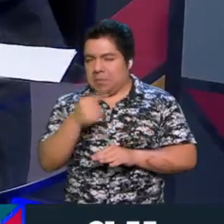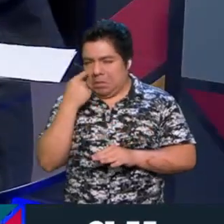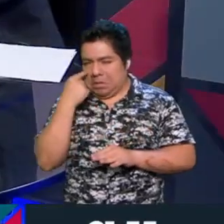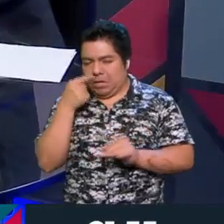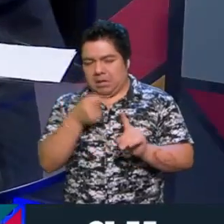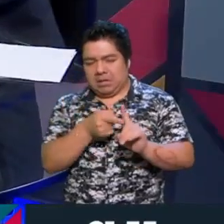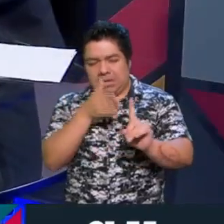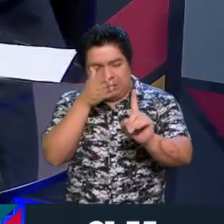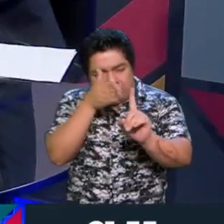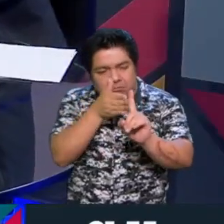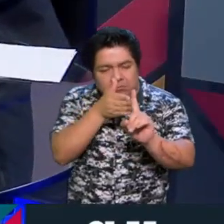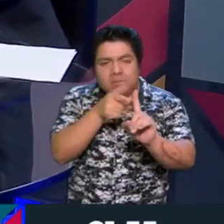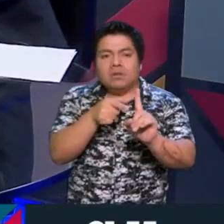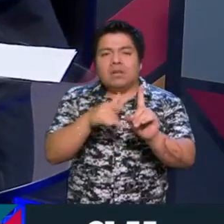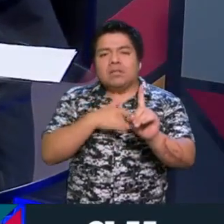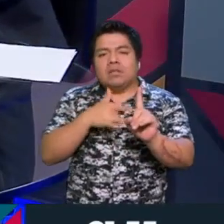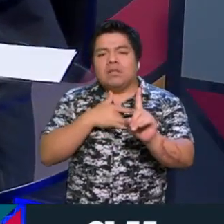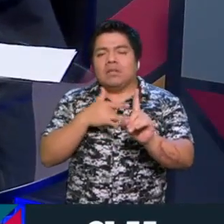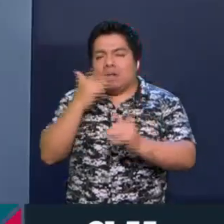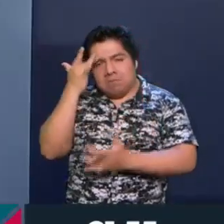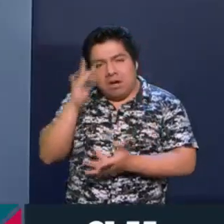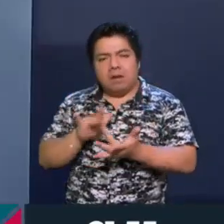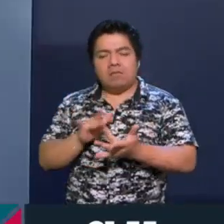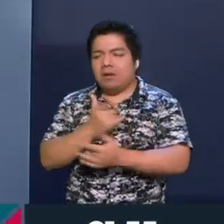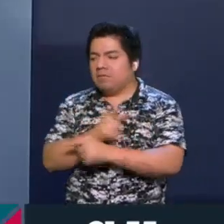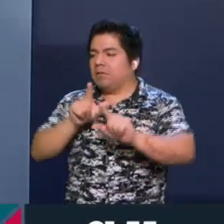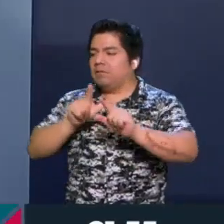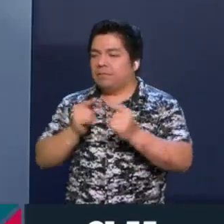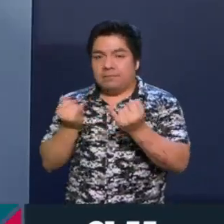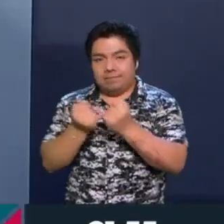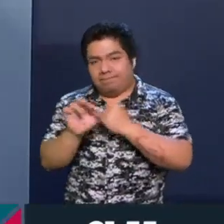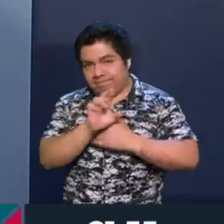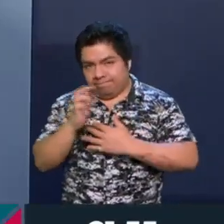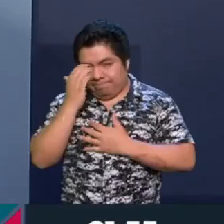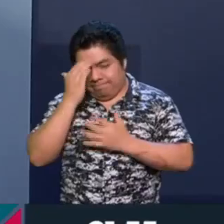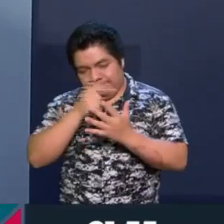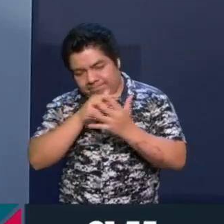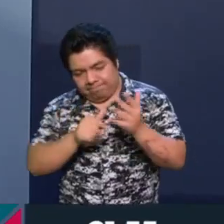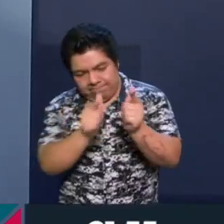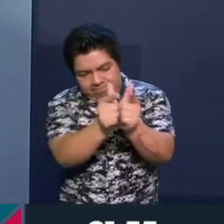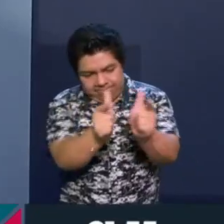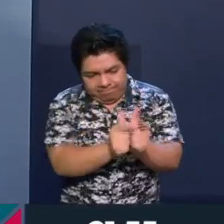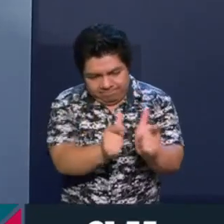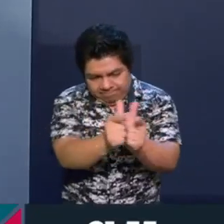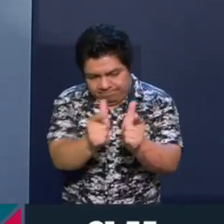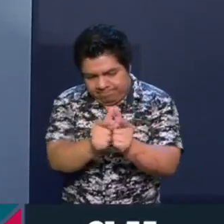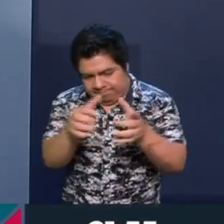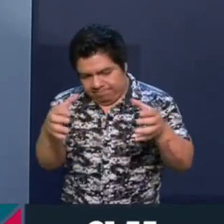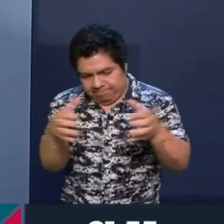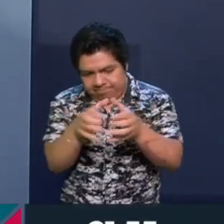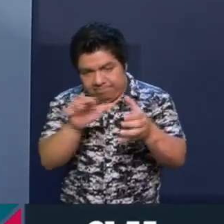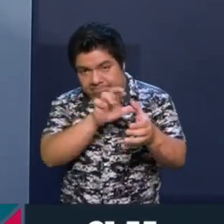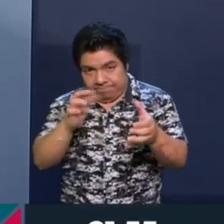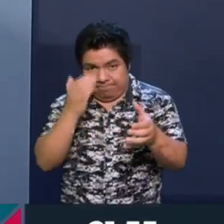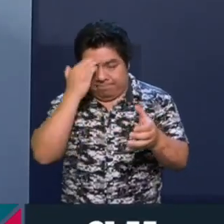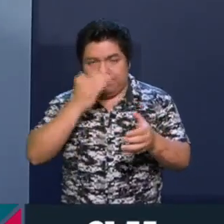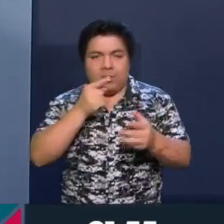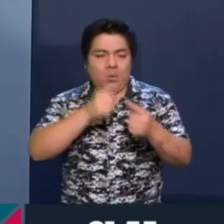digamos, que es enfocar la libertad de conciencia y sobre todo el reconocimiento de todo este grupo de mujeres que, como bien mencionas, son las